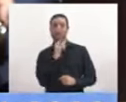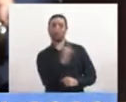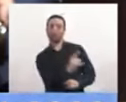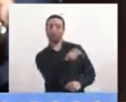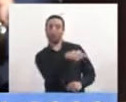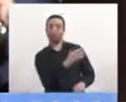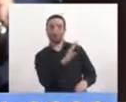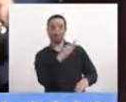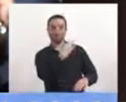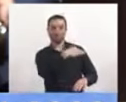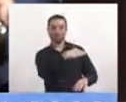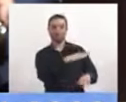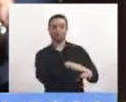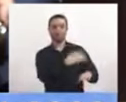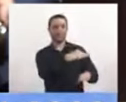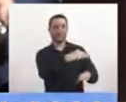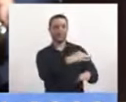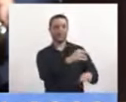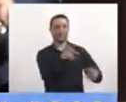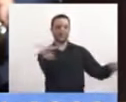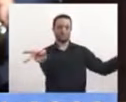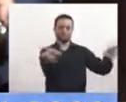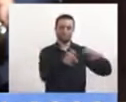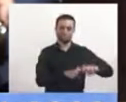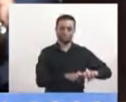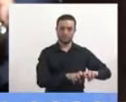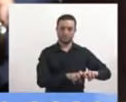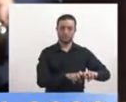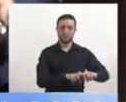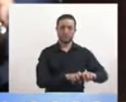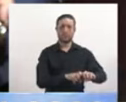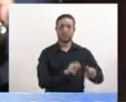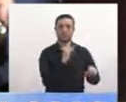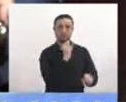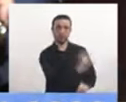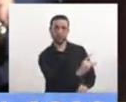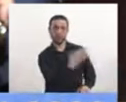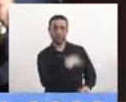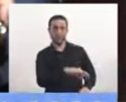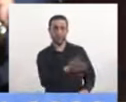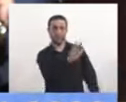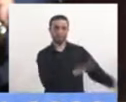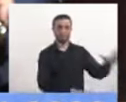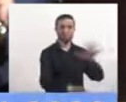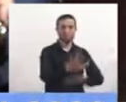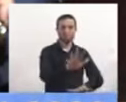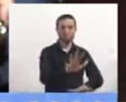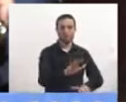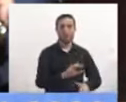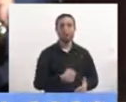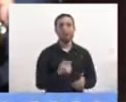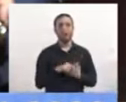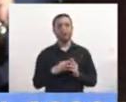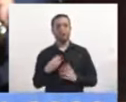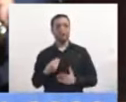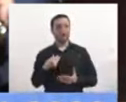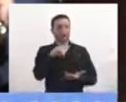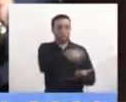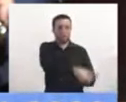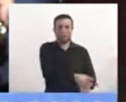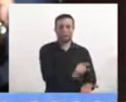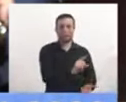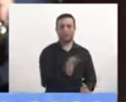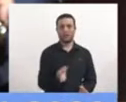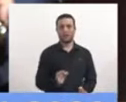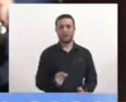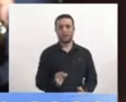que la va a tener el Tesoro Nacional. Dicho sea de paso, eso es muy parecido a lo que pasó en los 90. Se le transfirieron las provincias, la salud y la